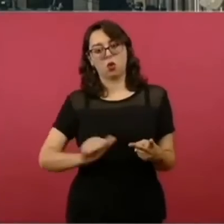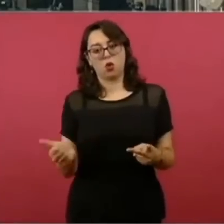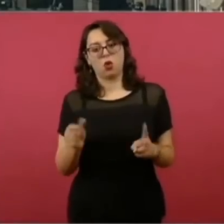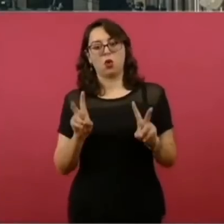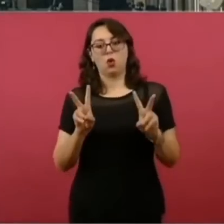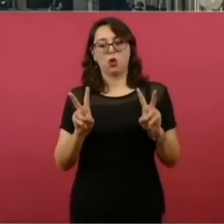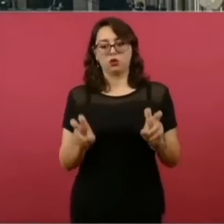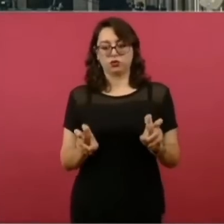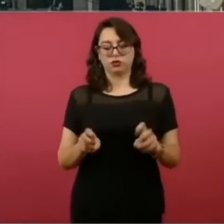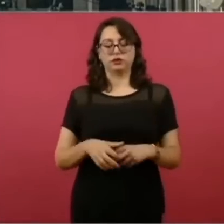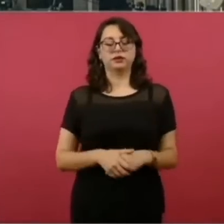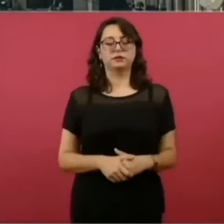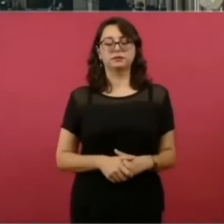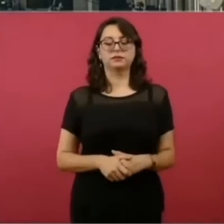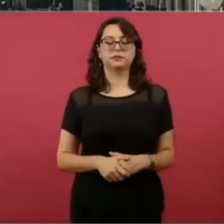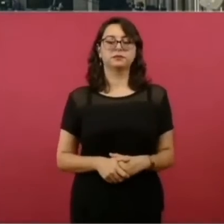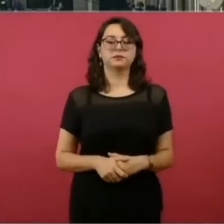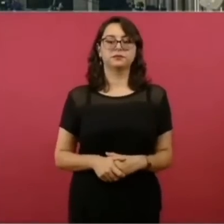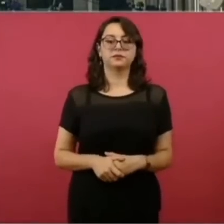senadores,